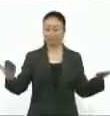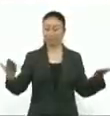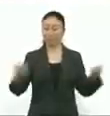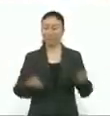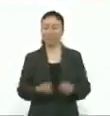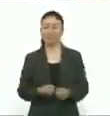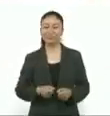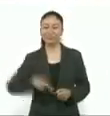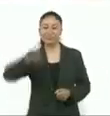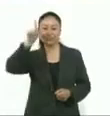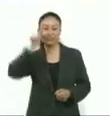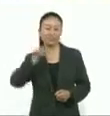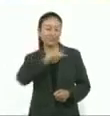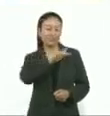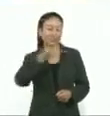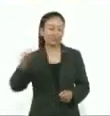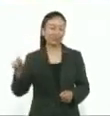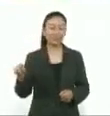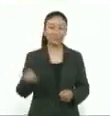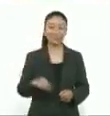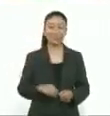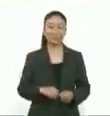las mujeres de Morelos,